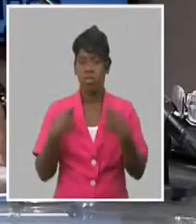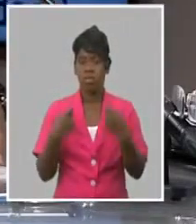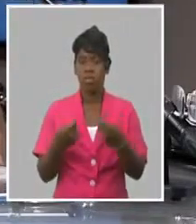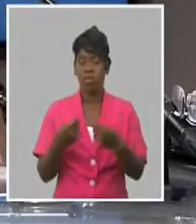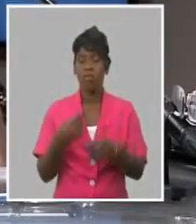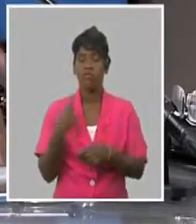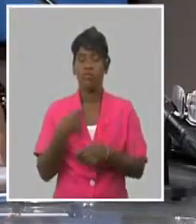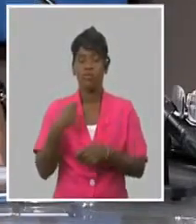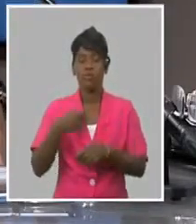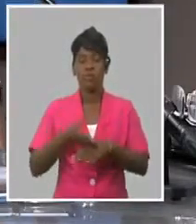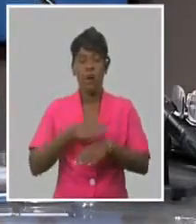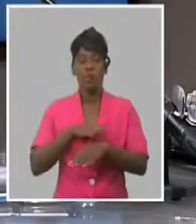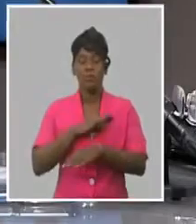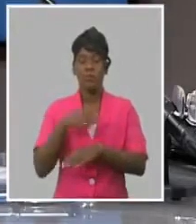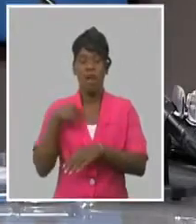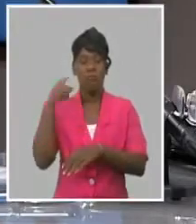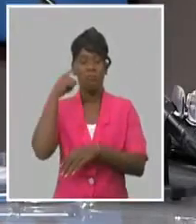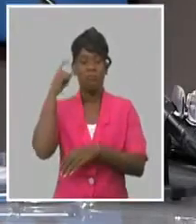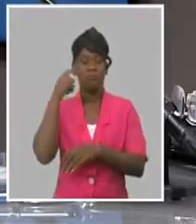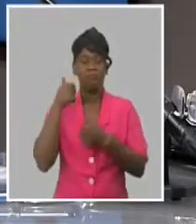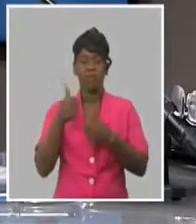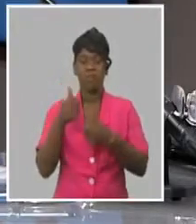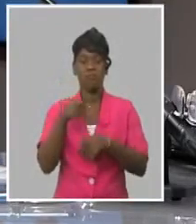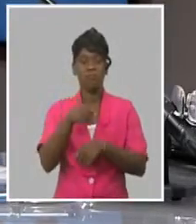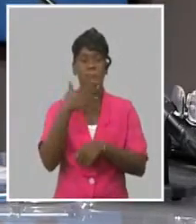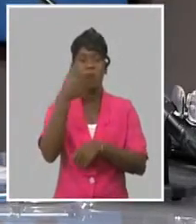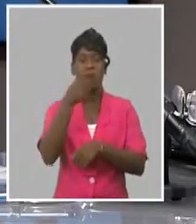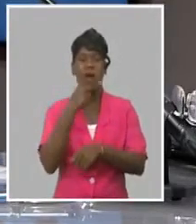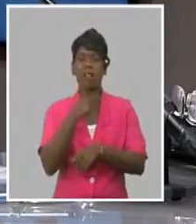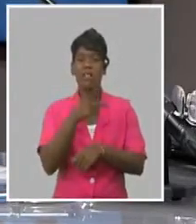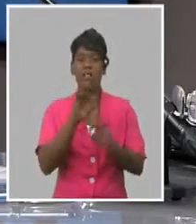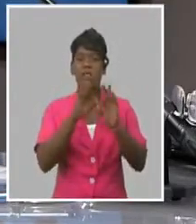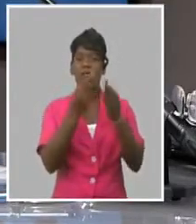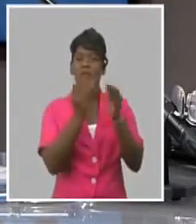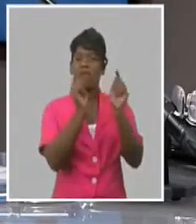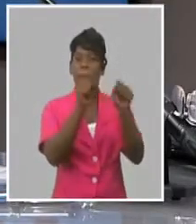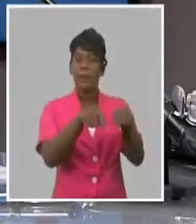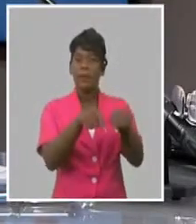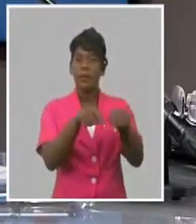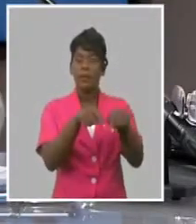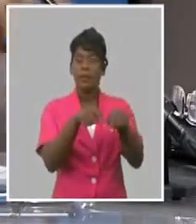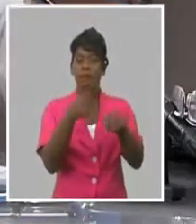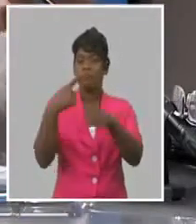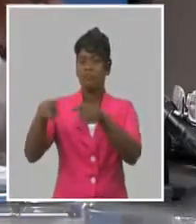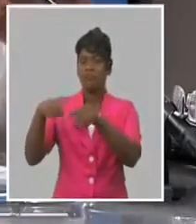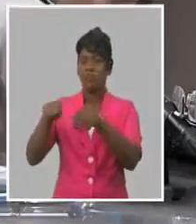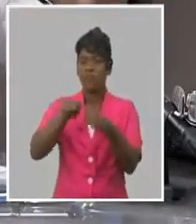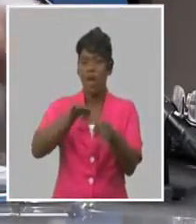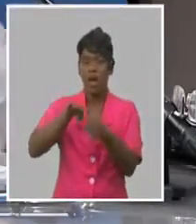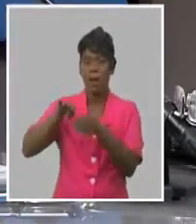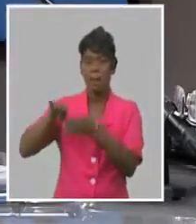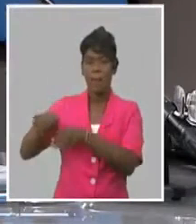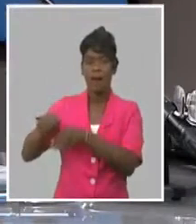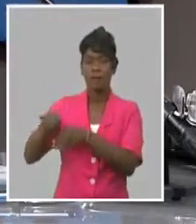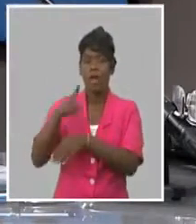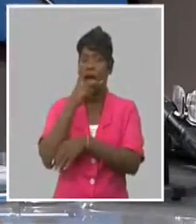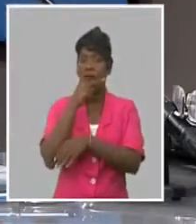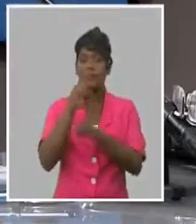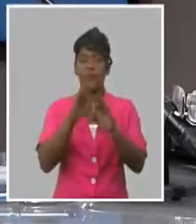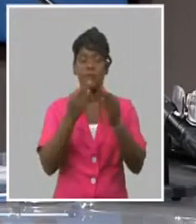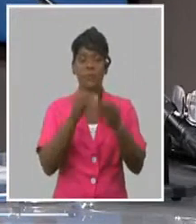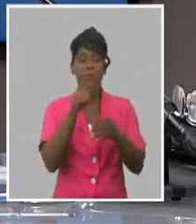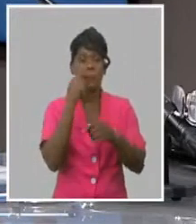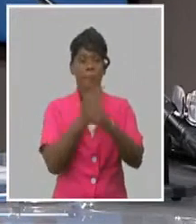atender a esa familia que entonces subsidiar productos. Aquí ha habido una gran discusión y casi